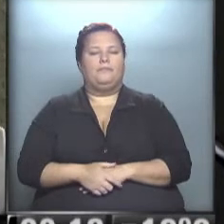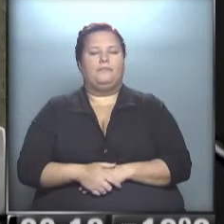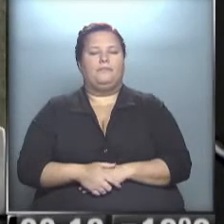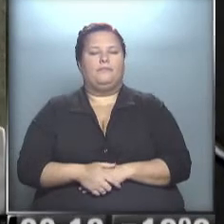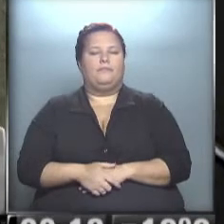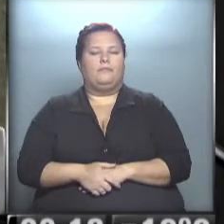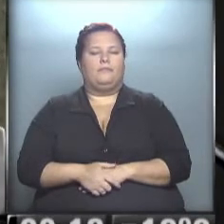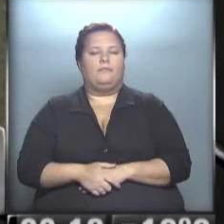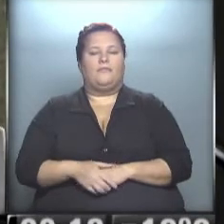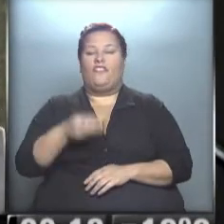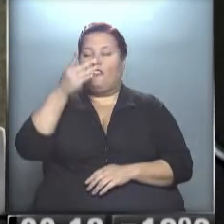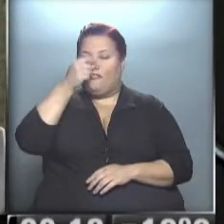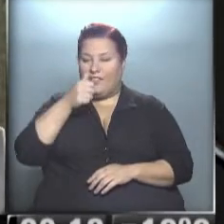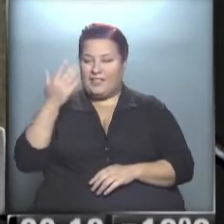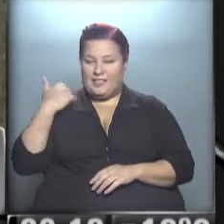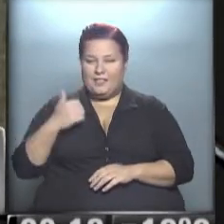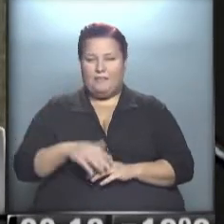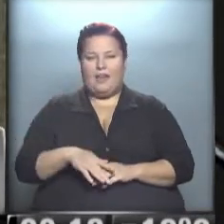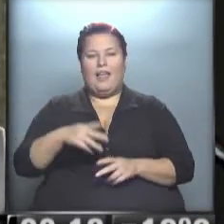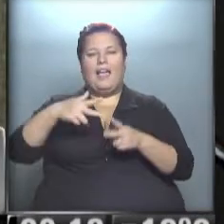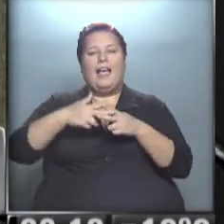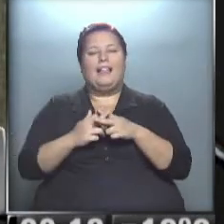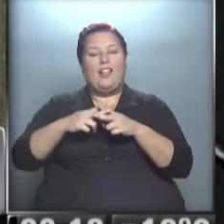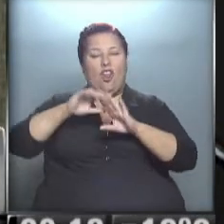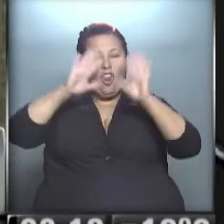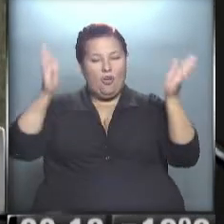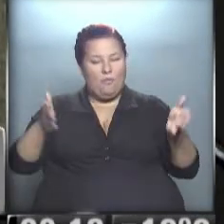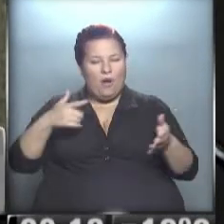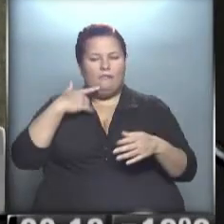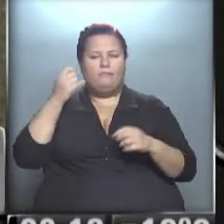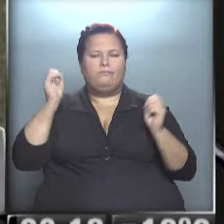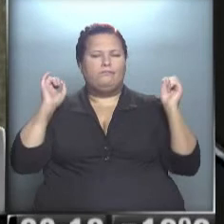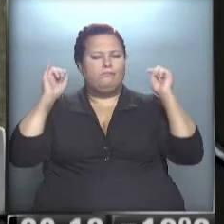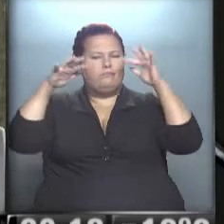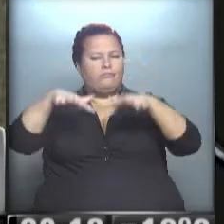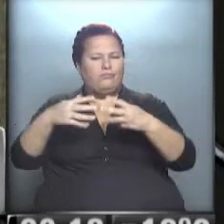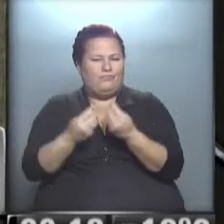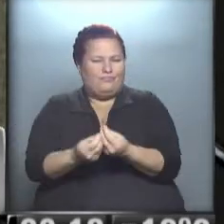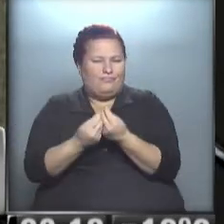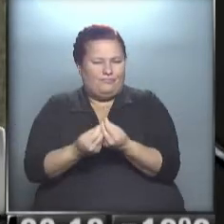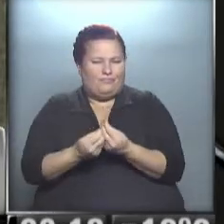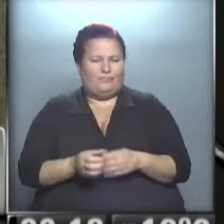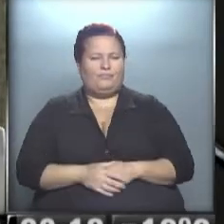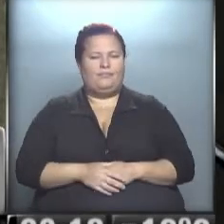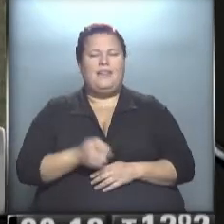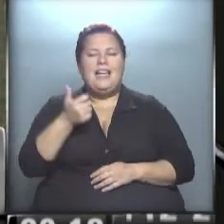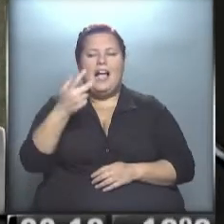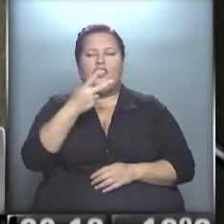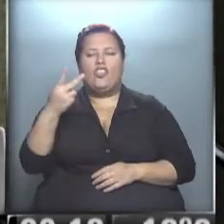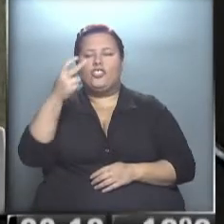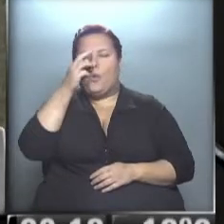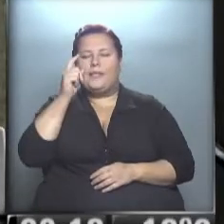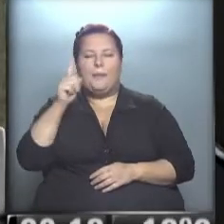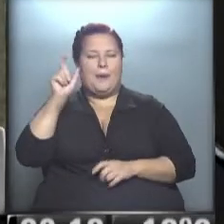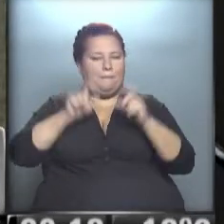en el fin de semana tecnópolis ha tenido una convocatoria multitudinaria de casi 220 mil